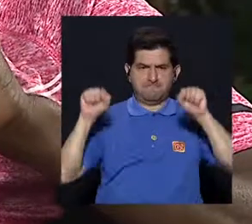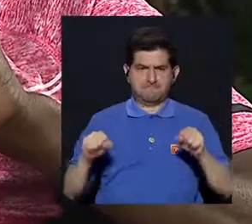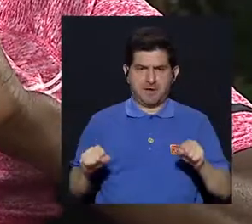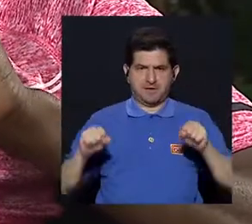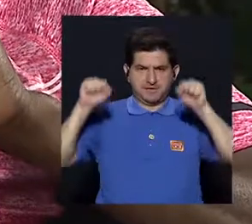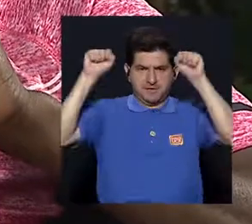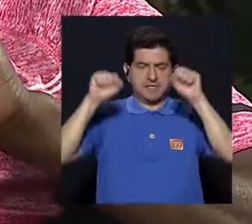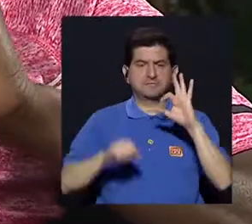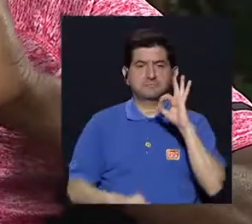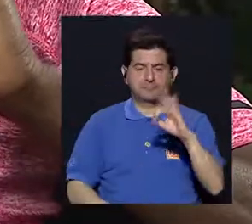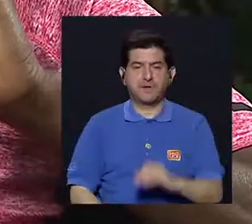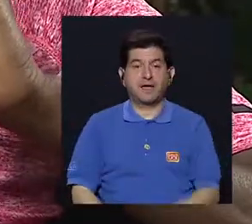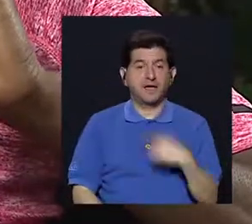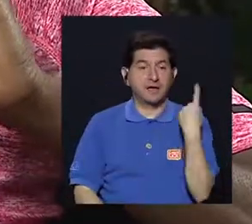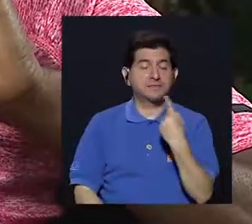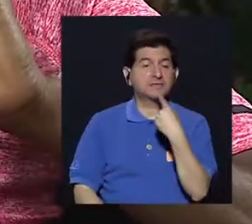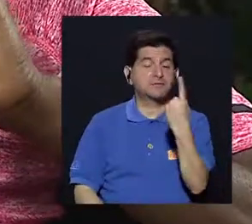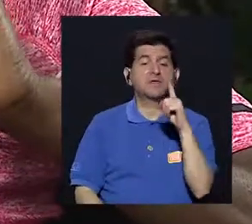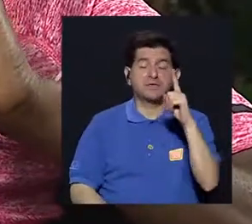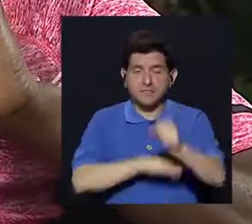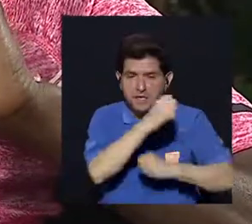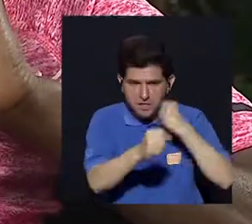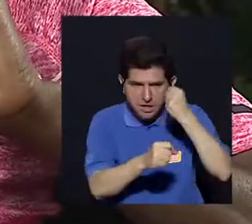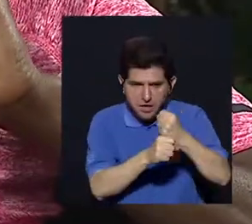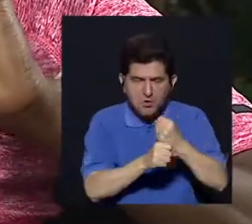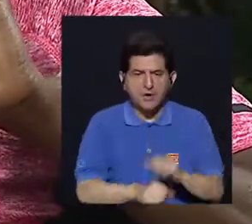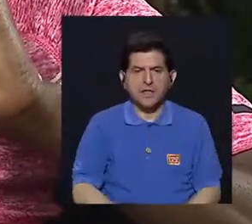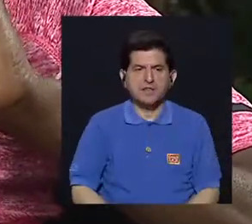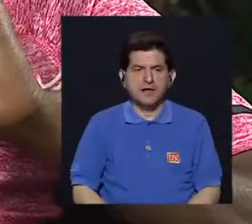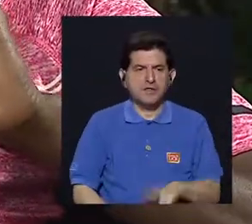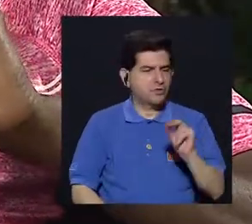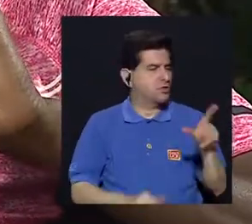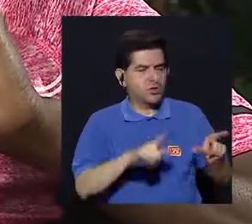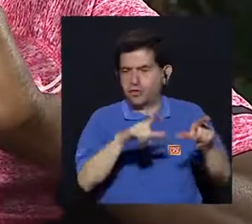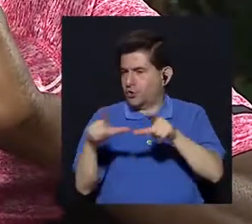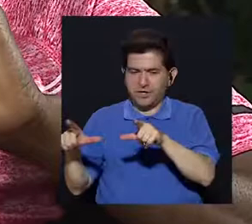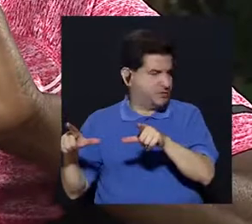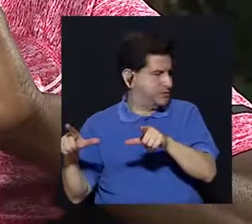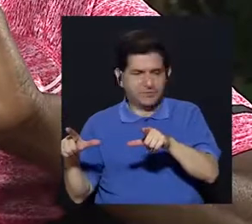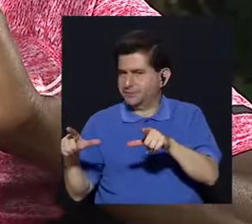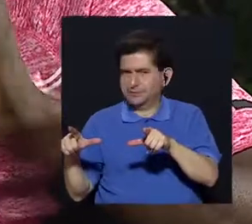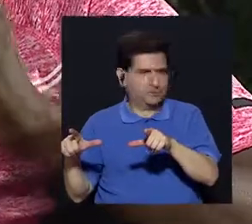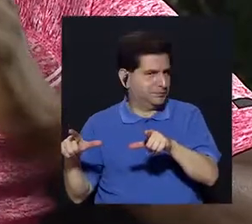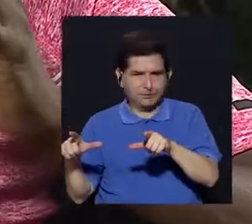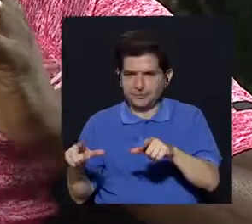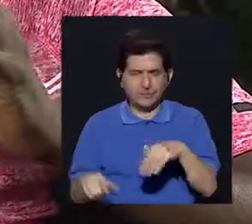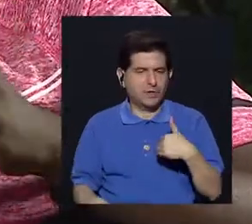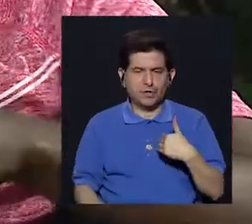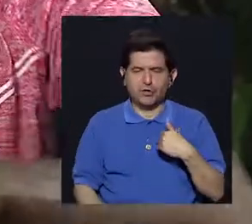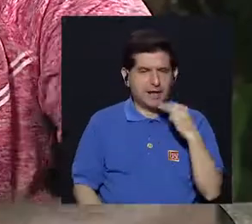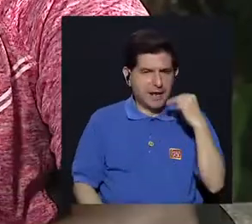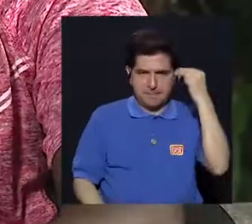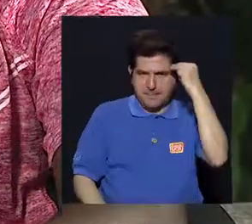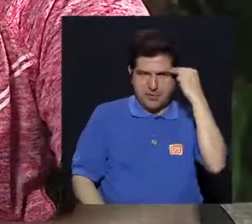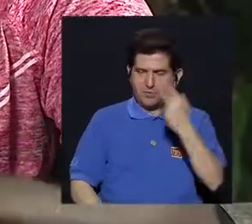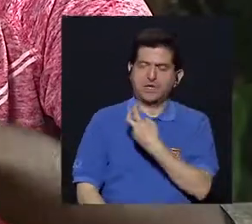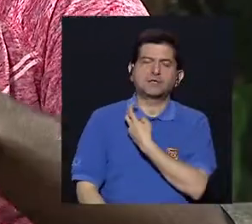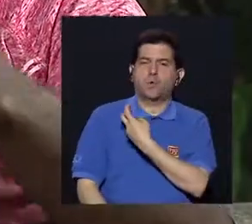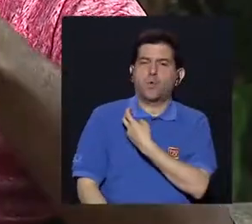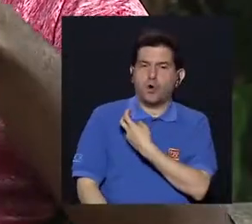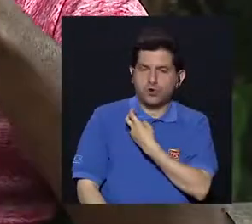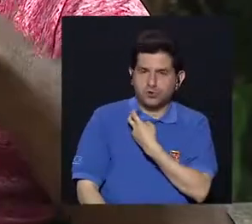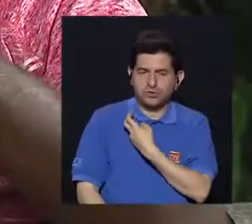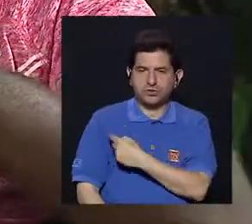útil, ¿verdad? Porque siempre dicen que a cierta edad, si hay cierta edad que no están listos todavía, porque no están maduros los huesos